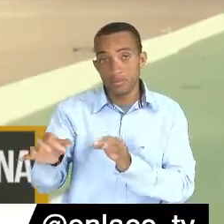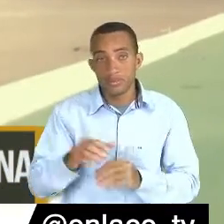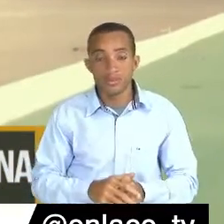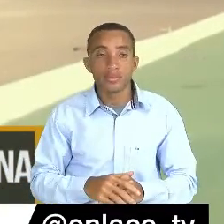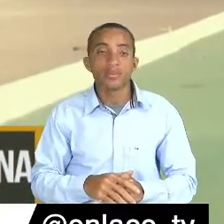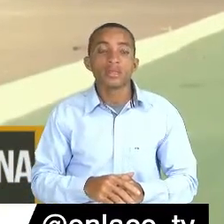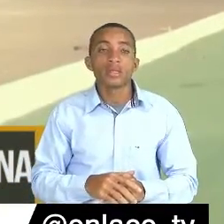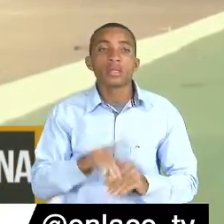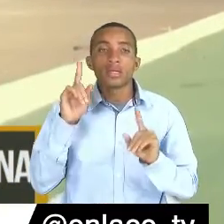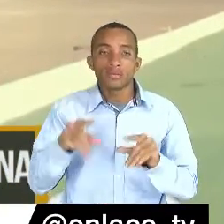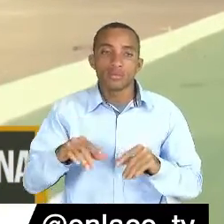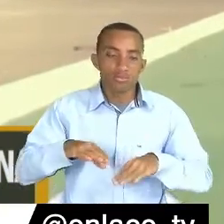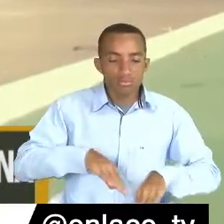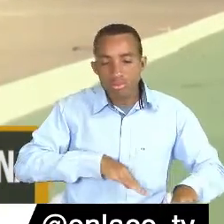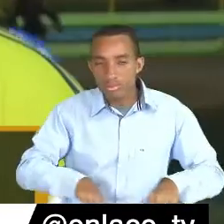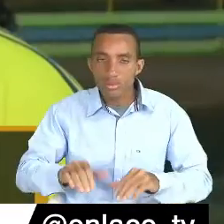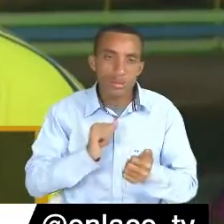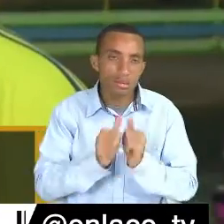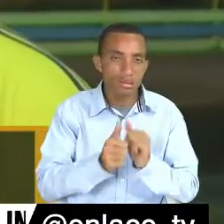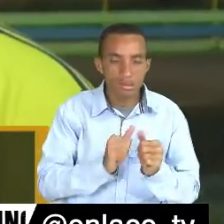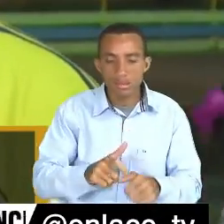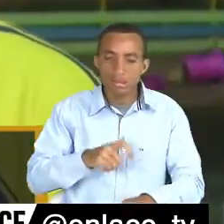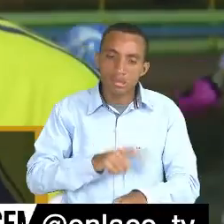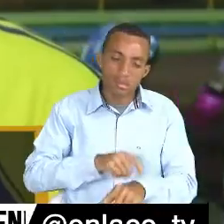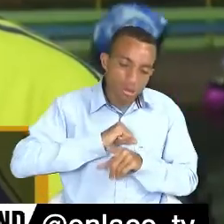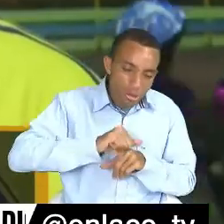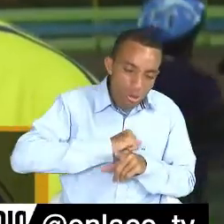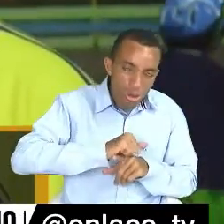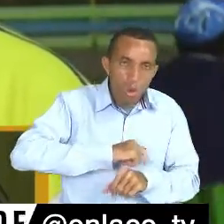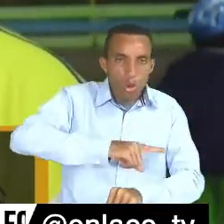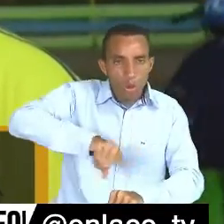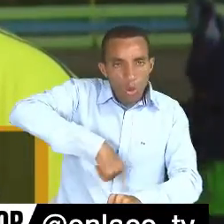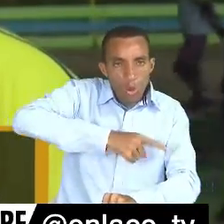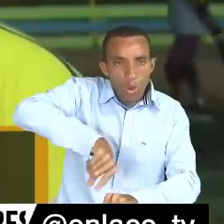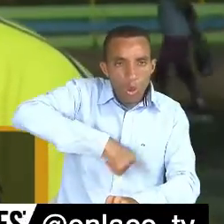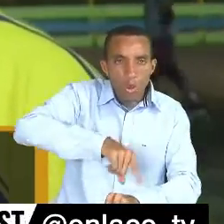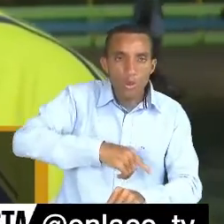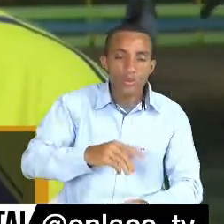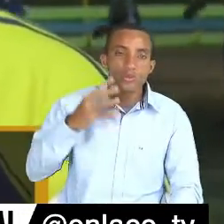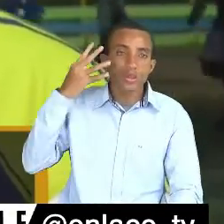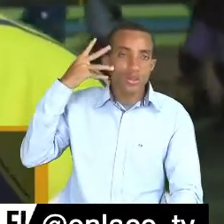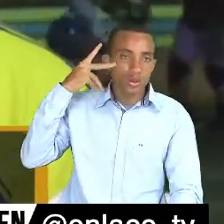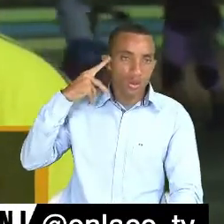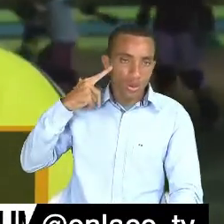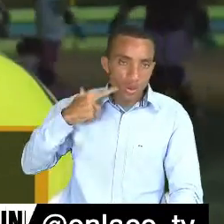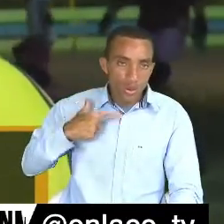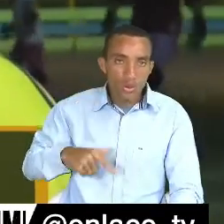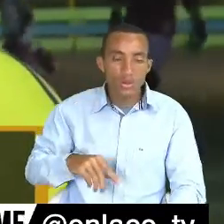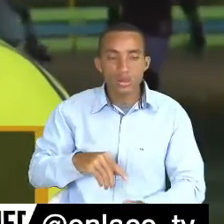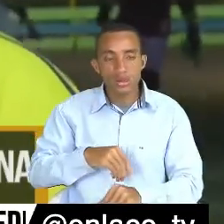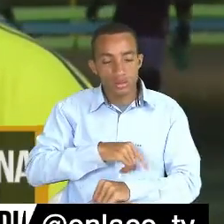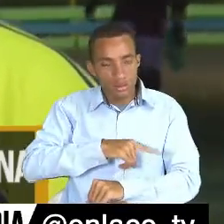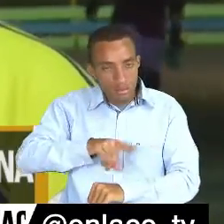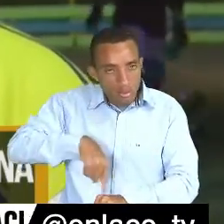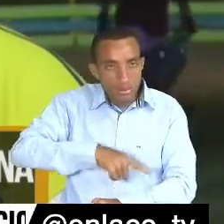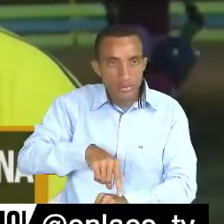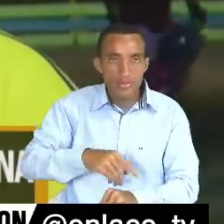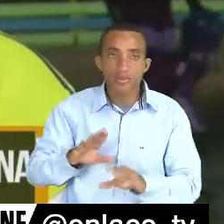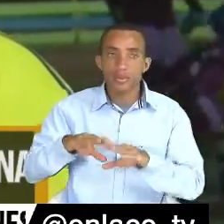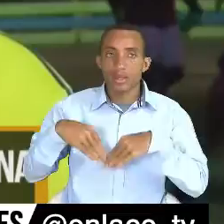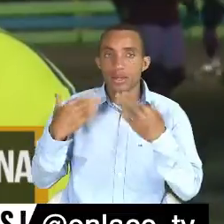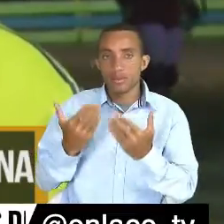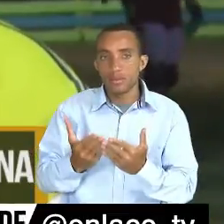han tenido extensas horas de entrenamiento. La rutina es, ellos se entrenan día a día, normalmente chico de escuela entrena